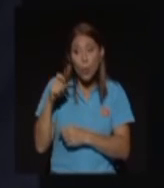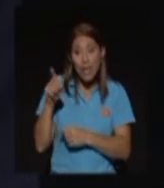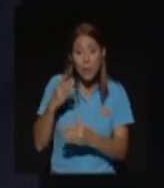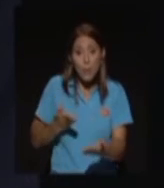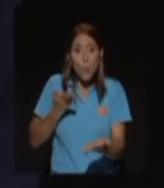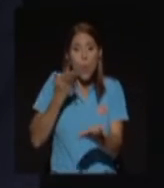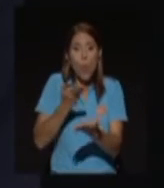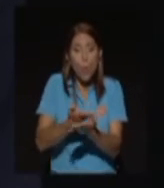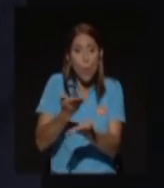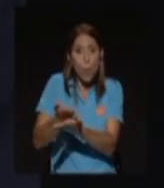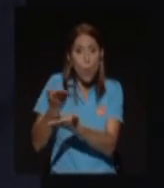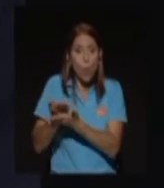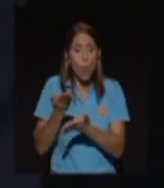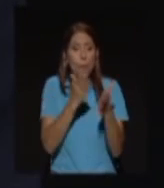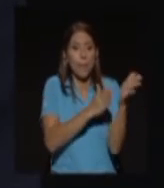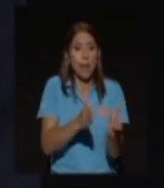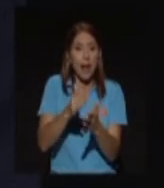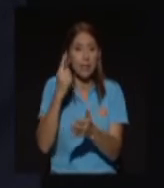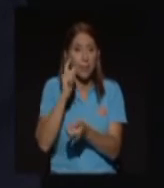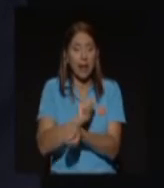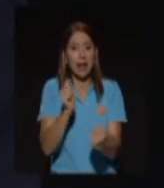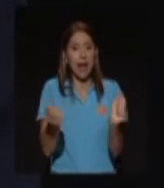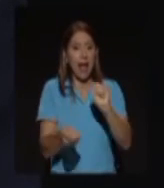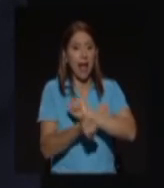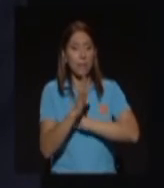cambio para